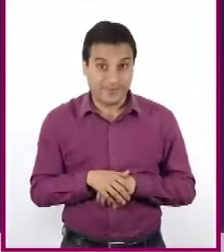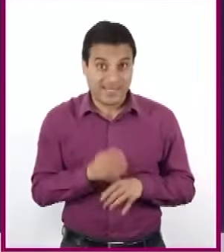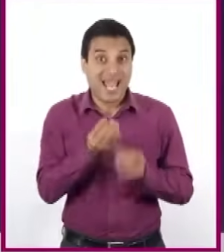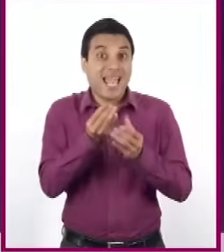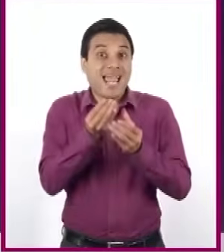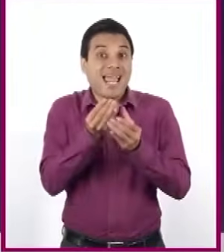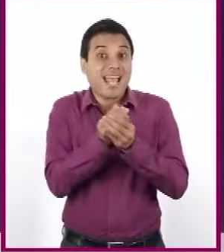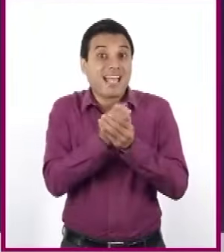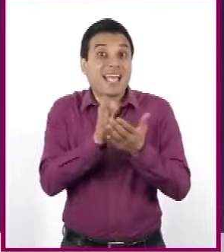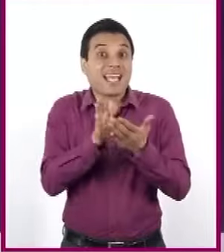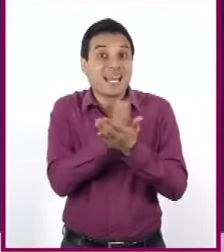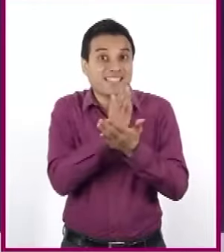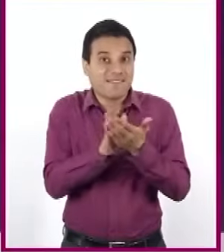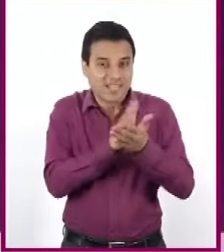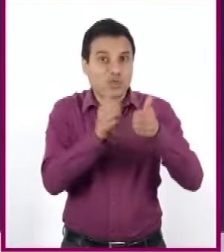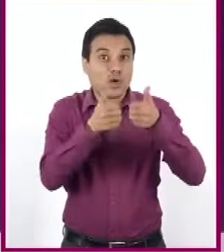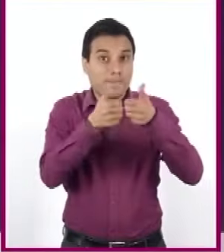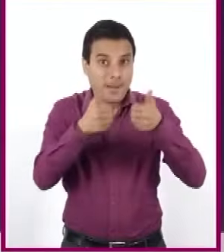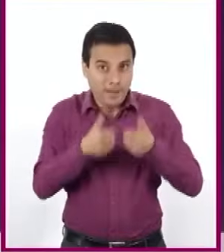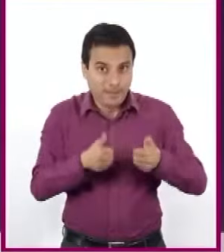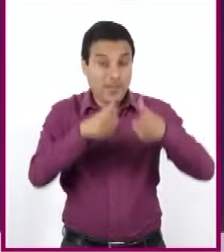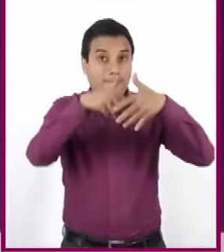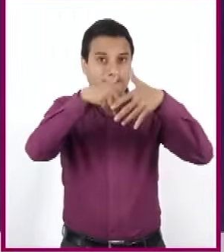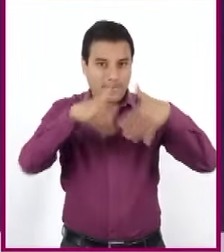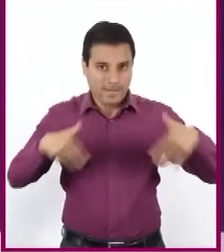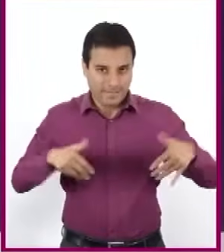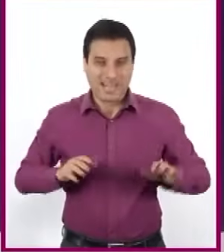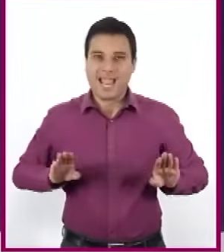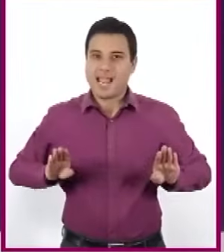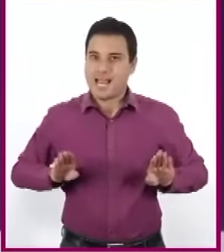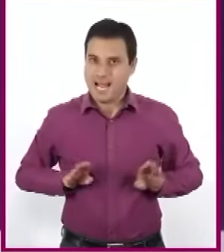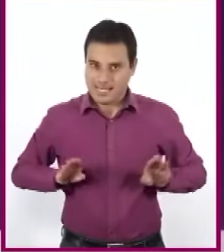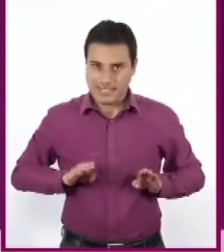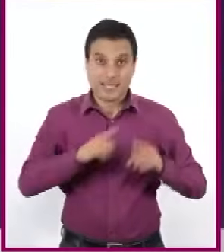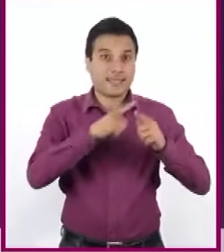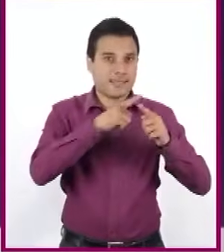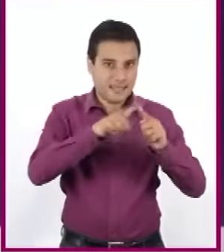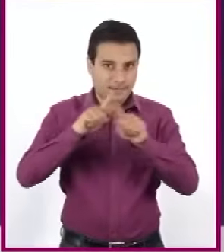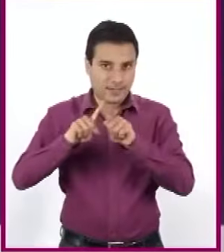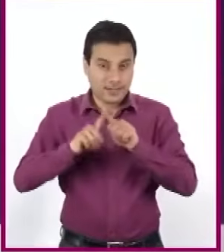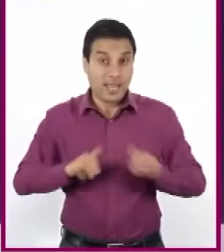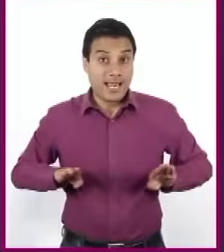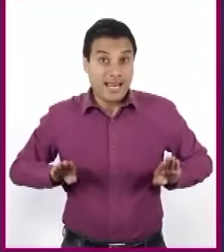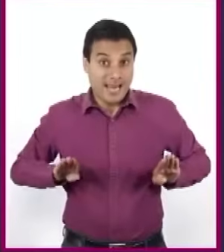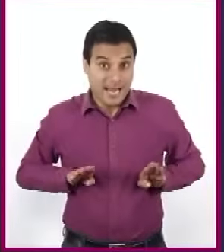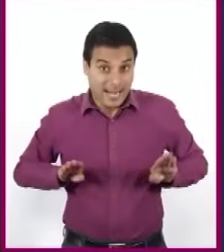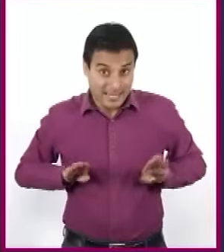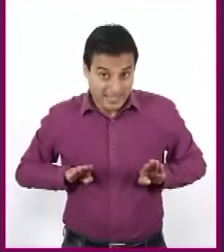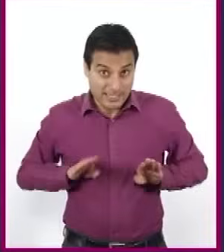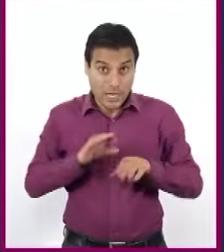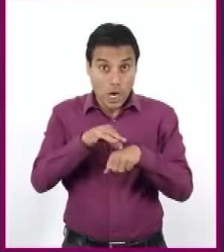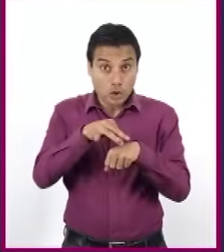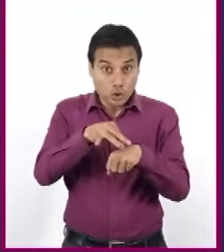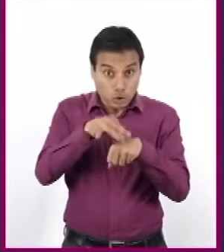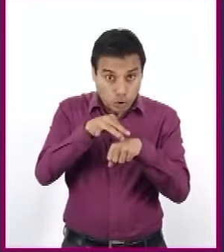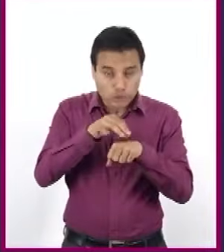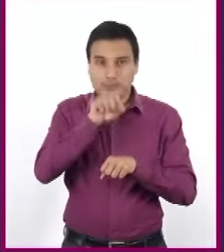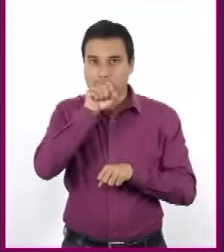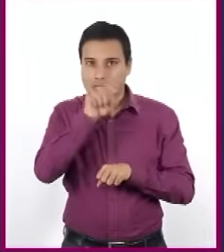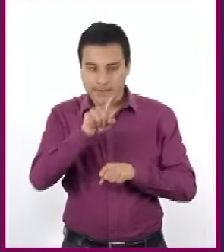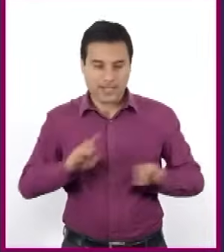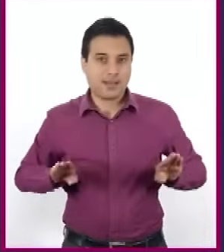los diferentes materiales de acuerdo con sus propiedades, no solo físicas, sino también químicas. Una de las